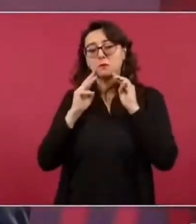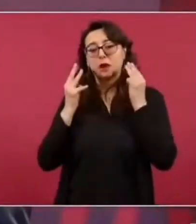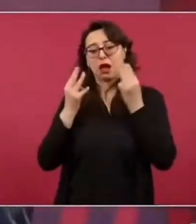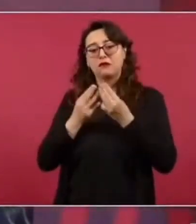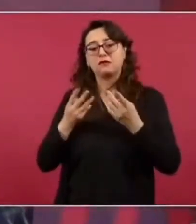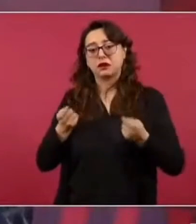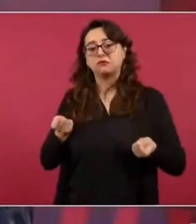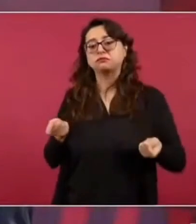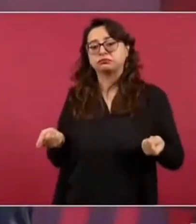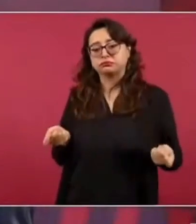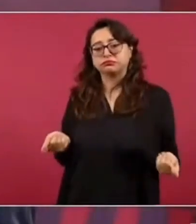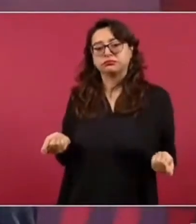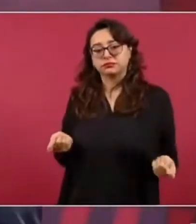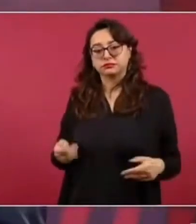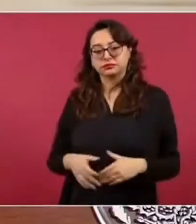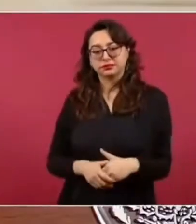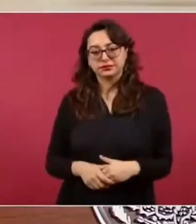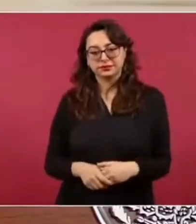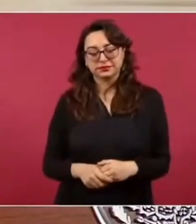dominadas por el narco.